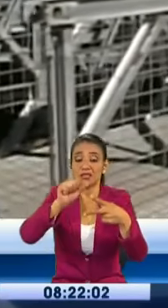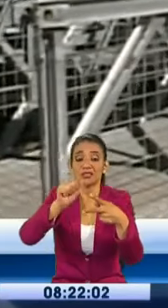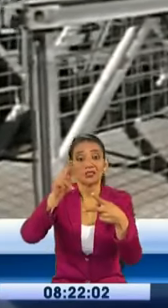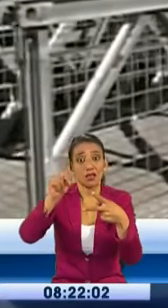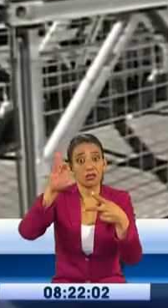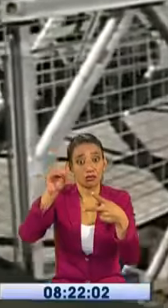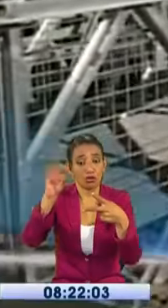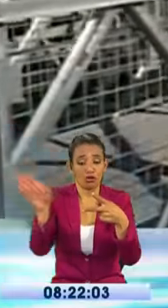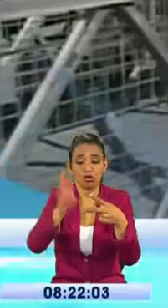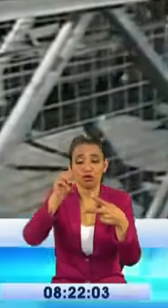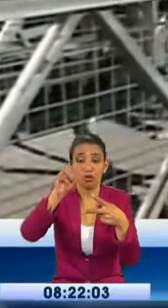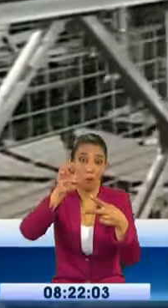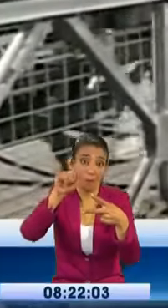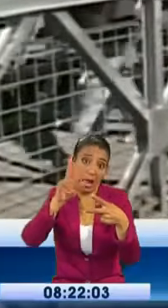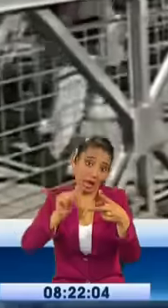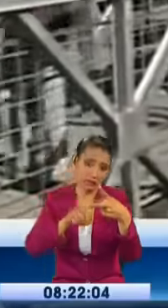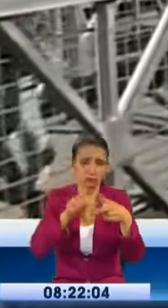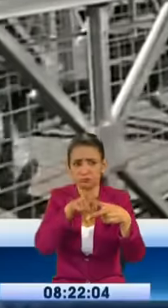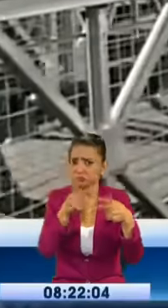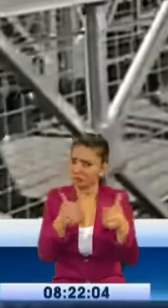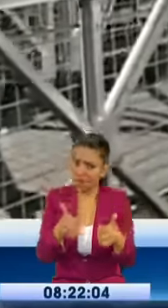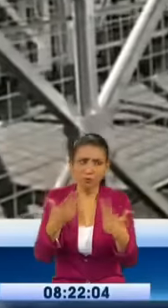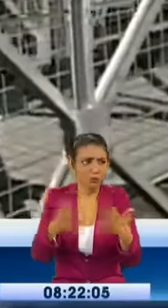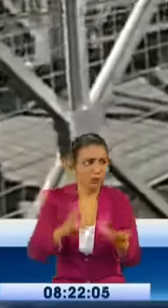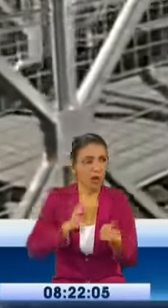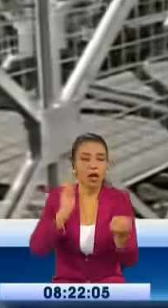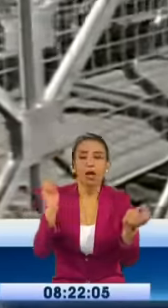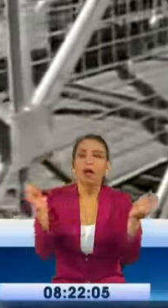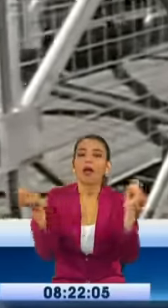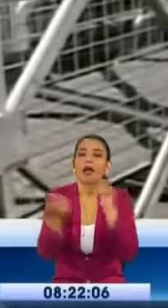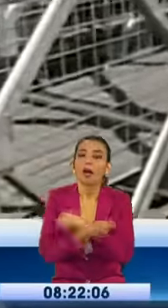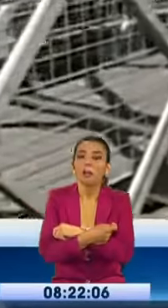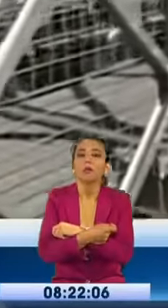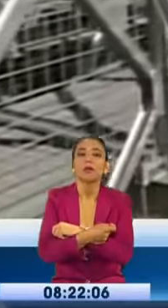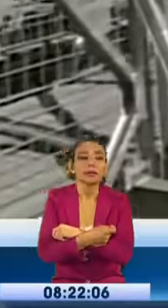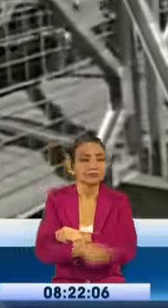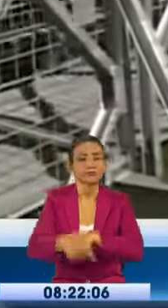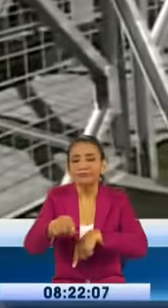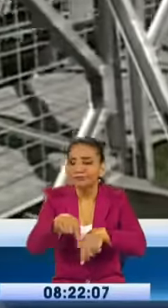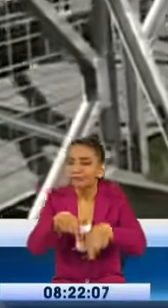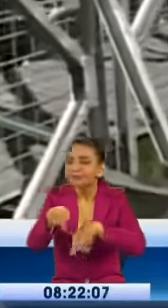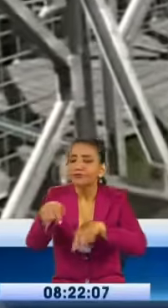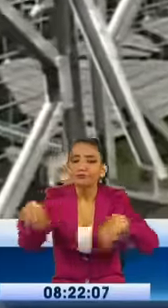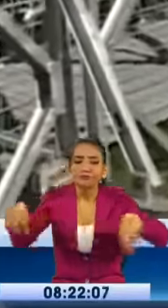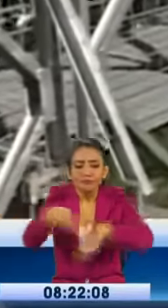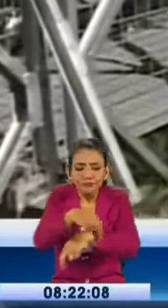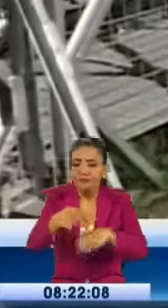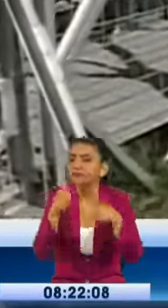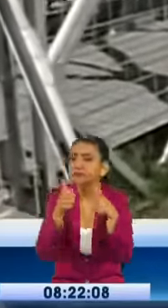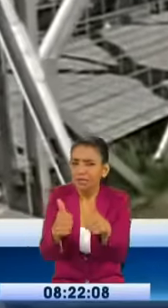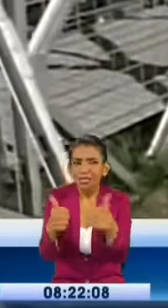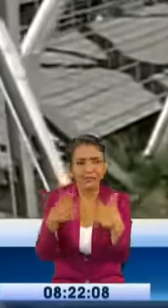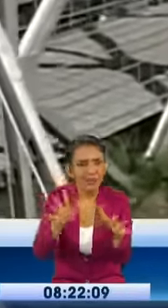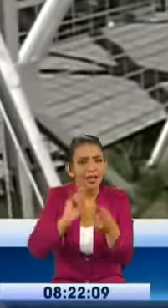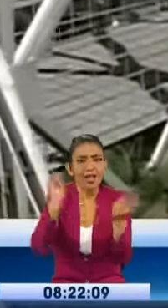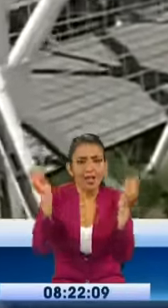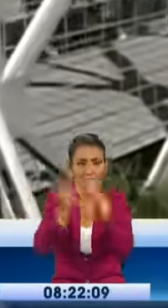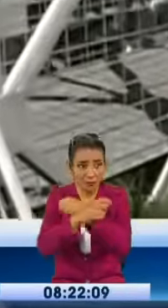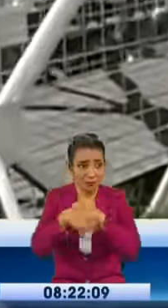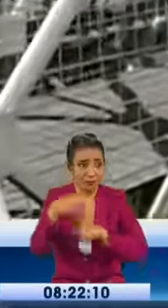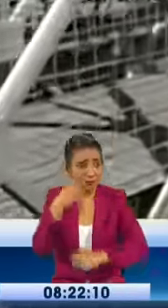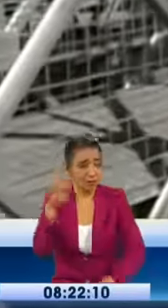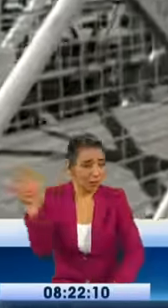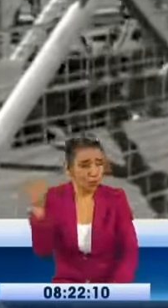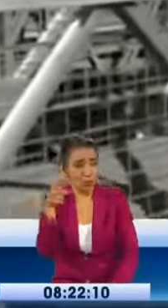la movilidad en la ciudad empieza a cambiar, empieza a mejorar, y ahora tenemos también, no solamente, y como ustedes pueden ver en las cámaras,